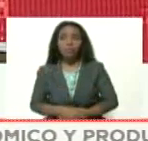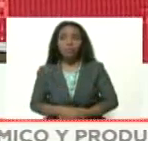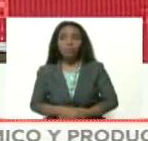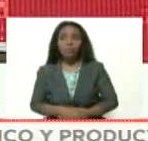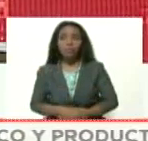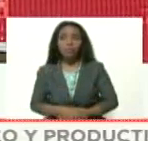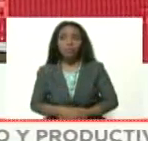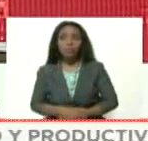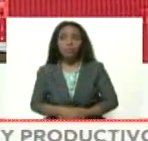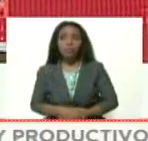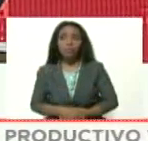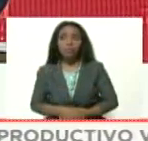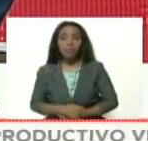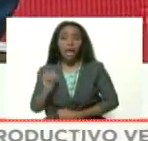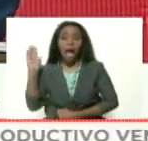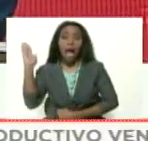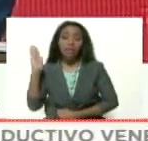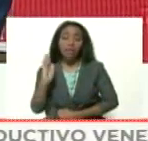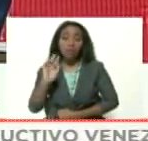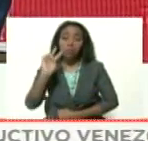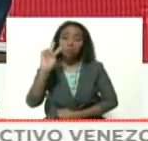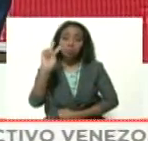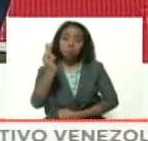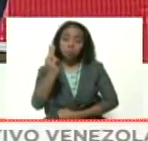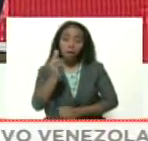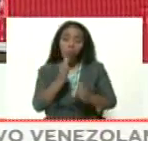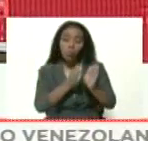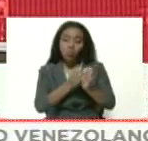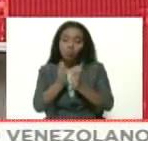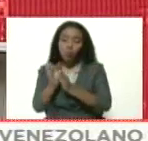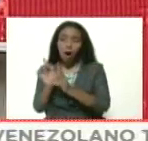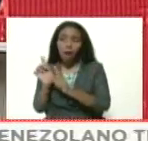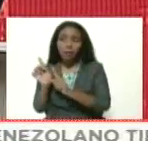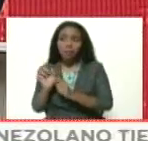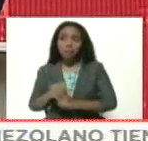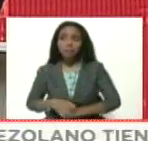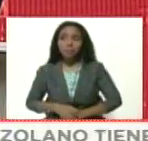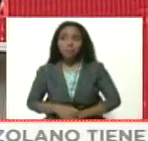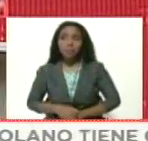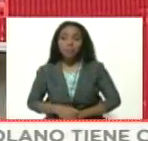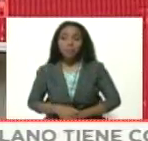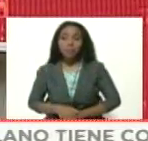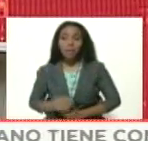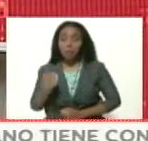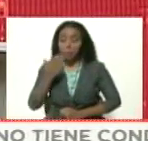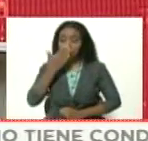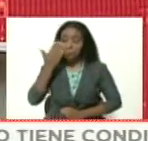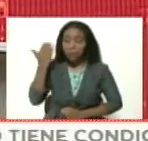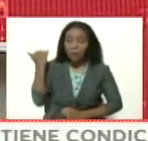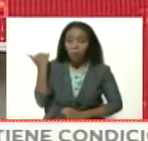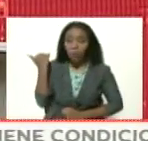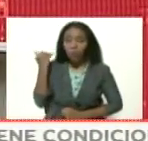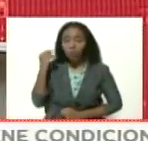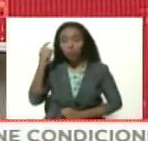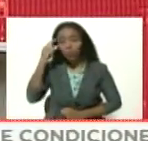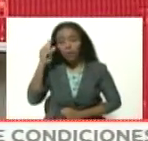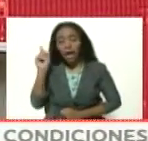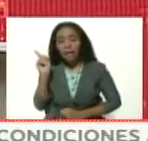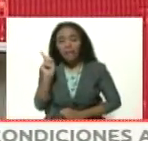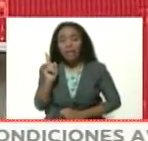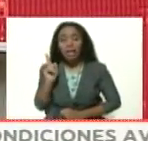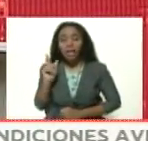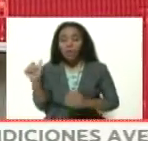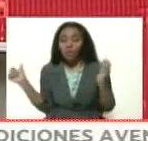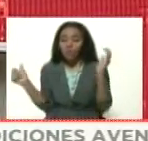Y aquí viene la segunda parte del hilo de la madeja. Hace unos días fue capturado un desertor